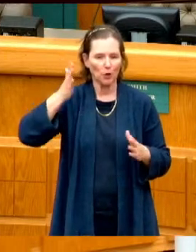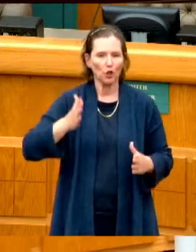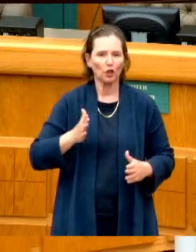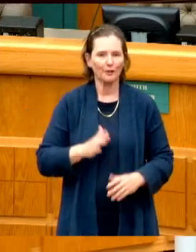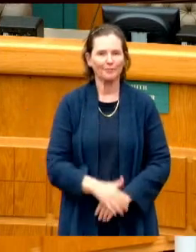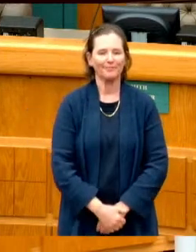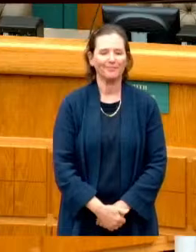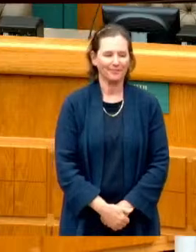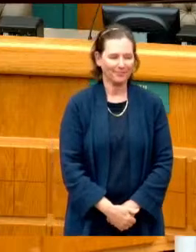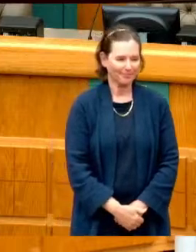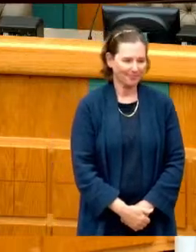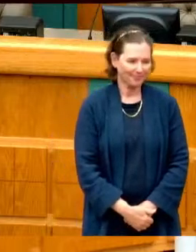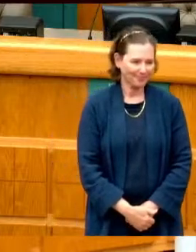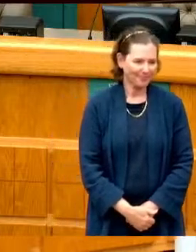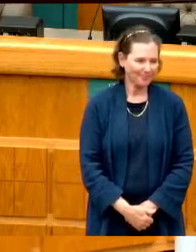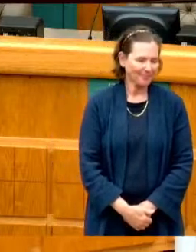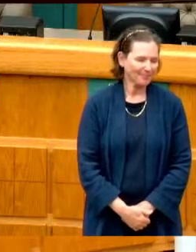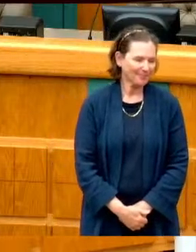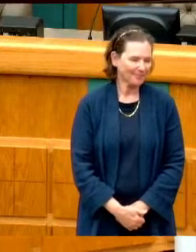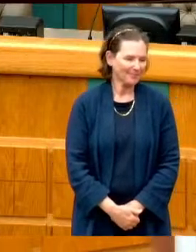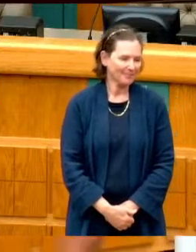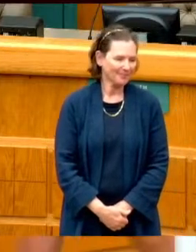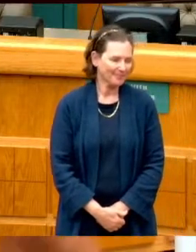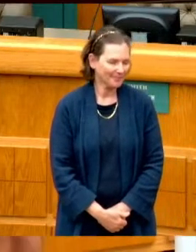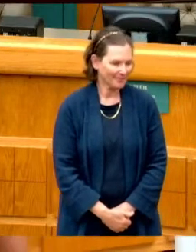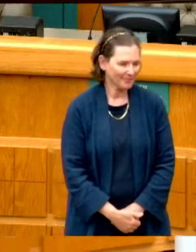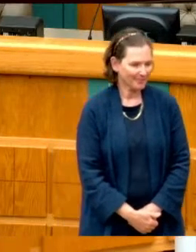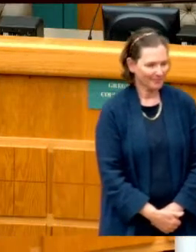en línea lo puede encontrar a la dirección